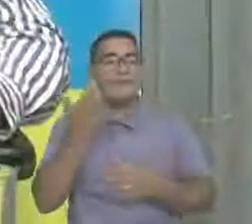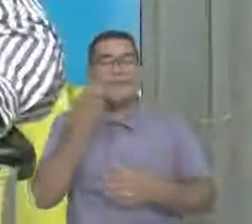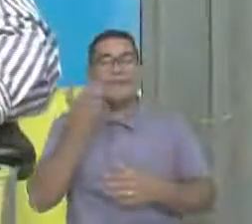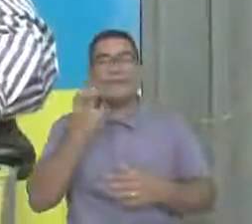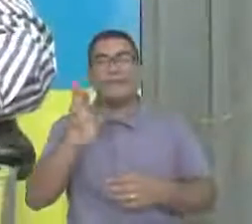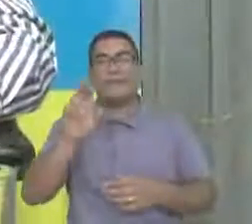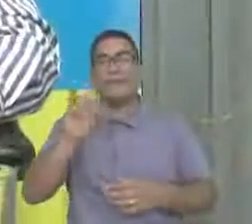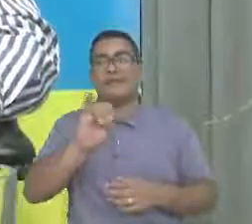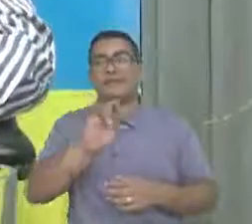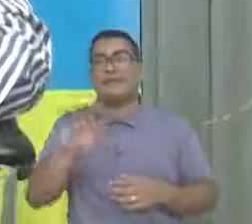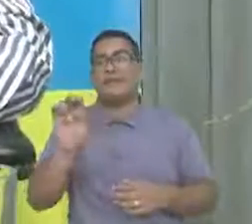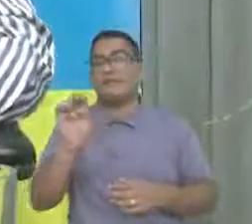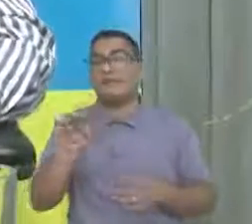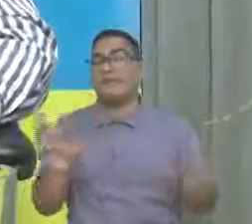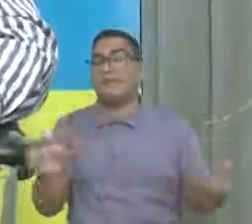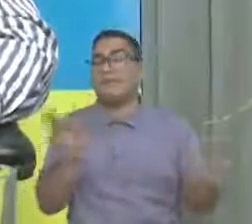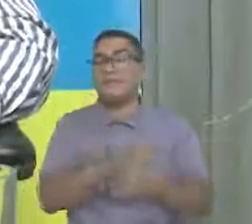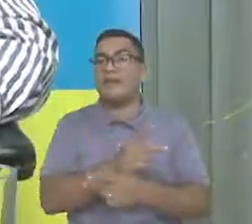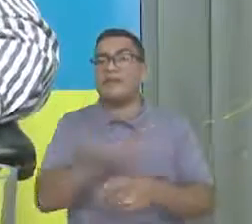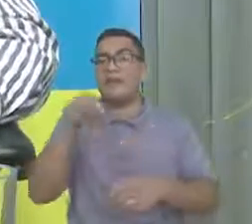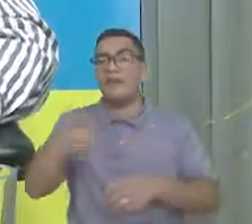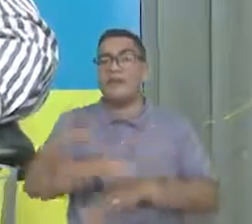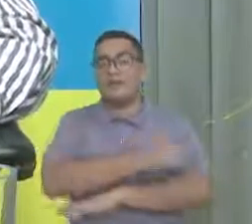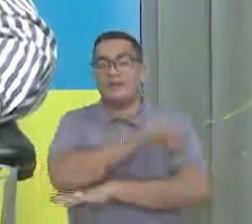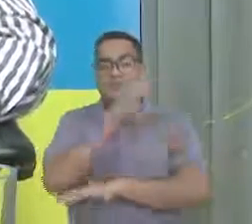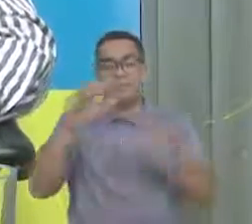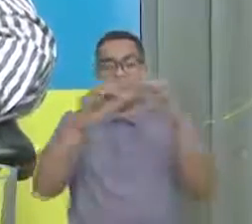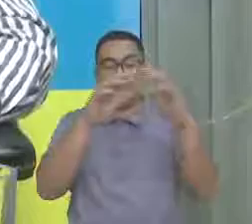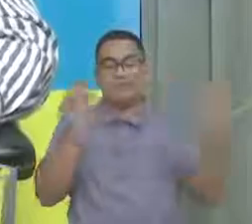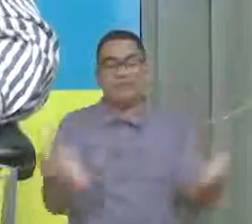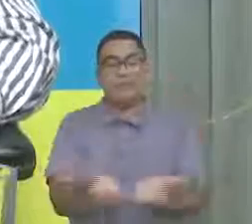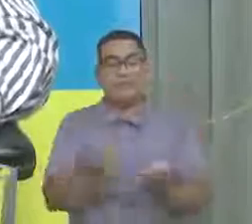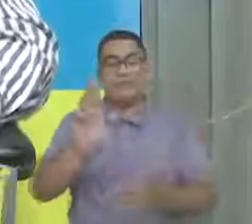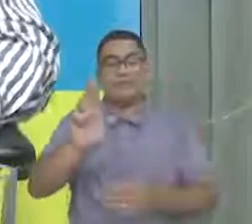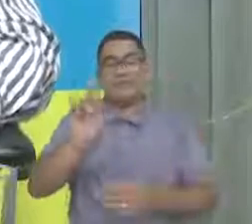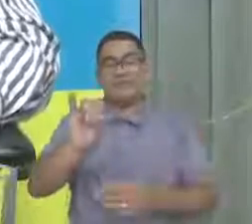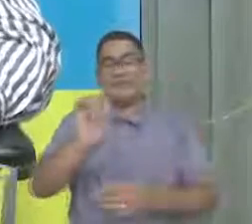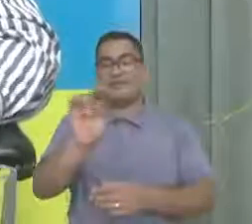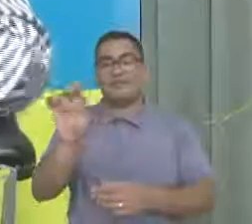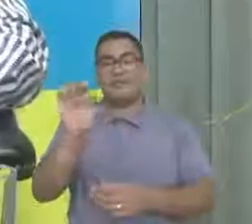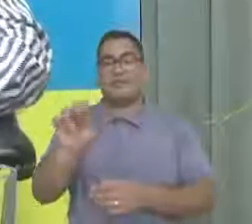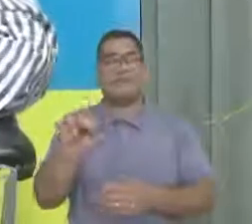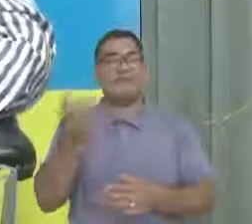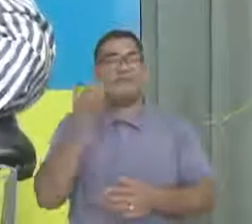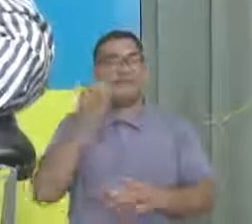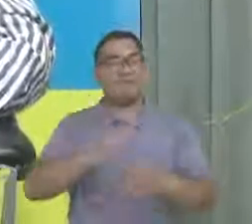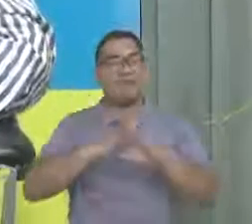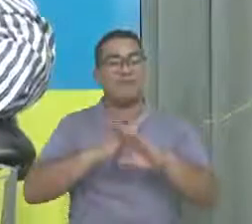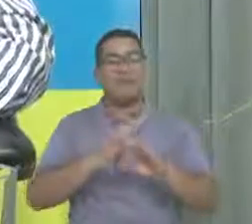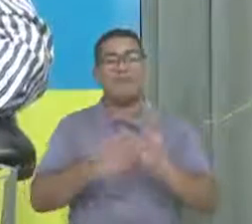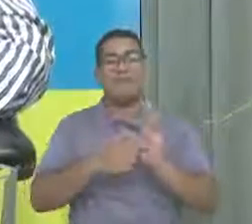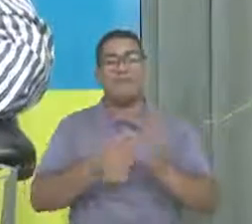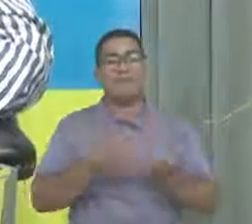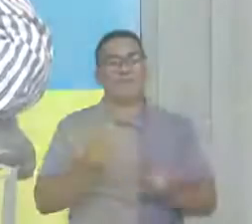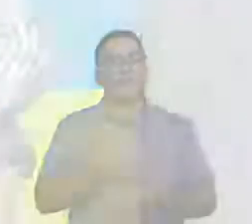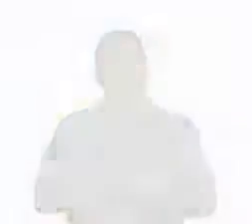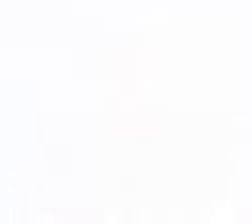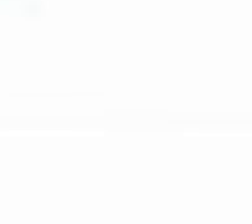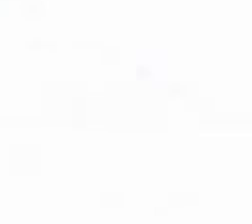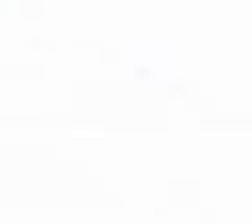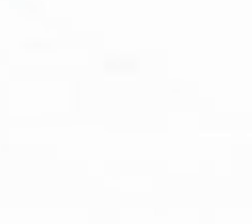renal crónica, a propósito que hoy se celebra el Día Mundial del Riñón. Usted no le cambie de canal, que ya regresamos.